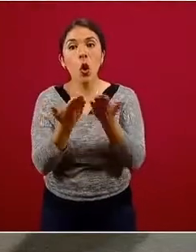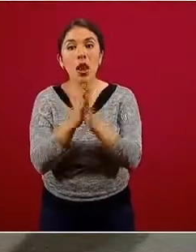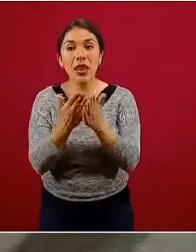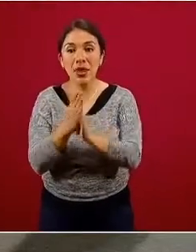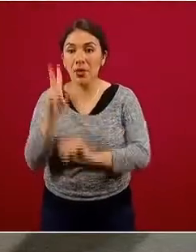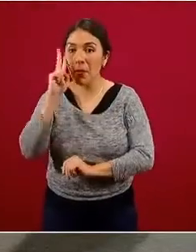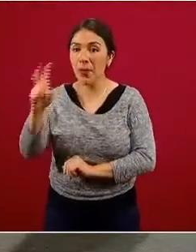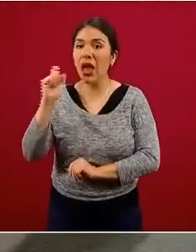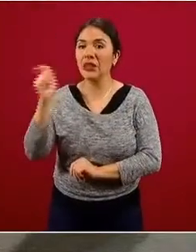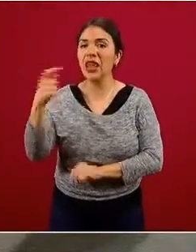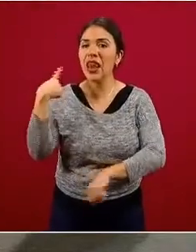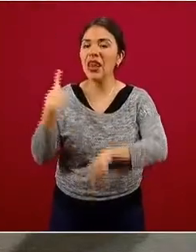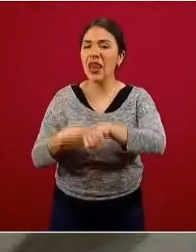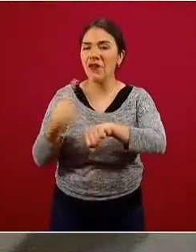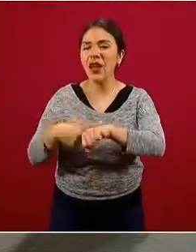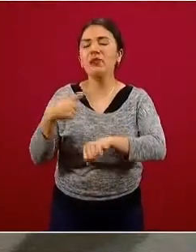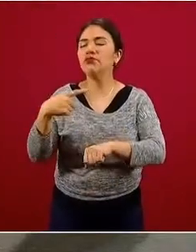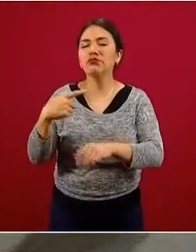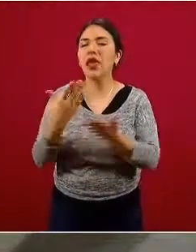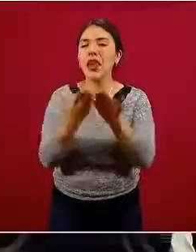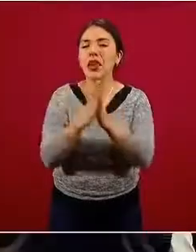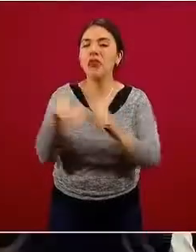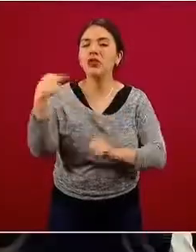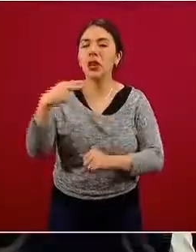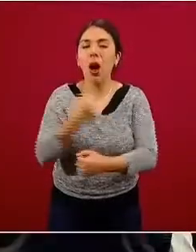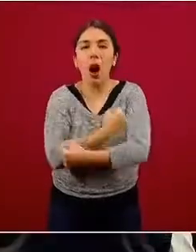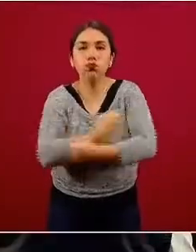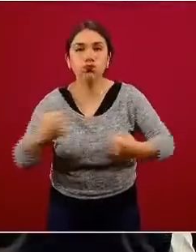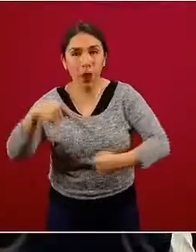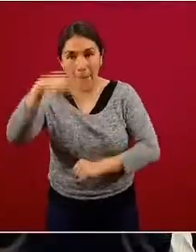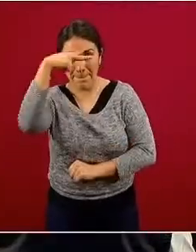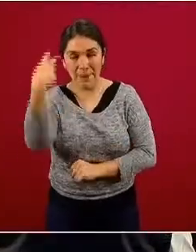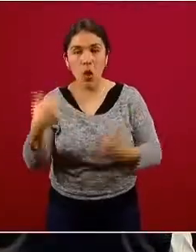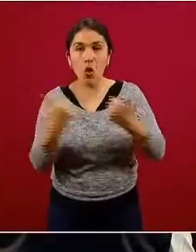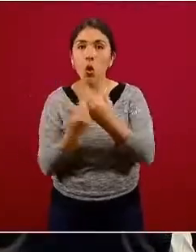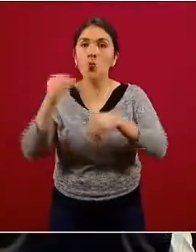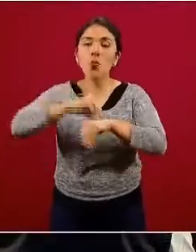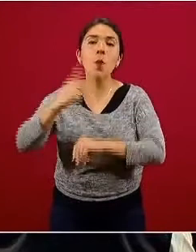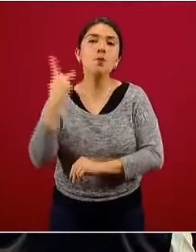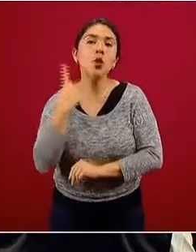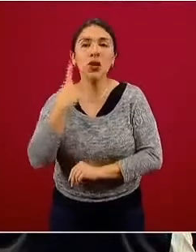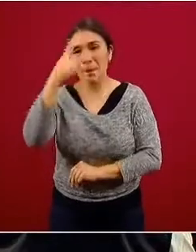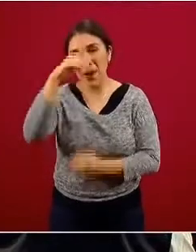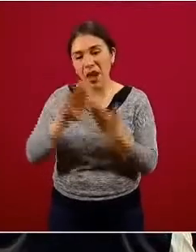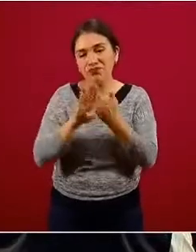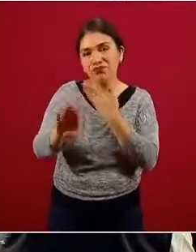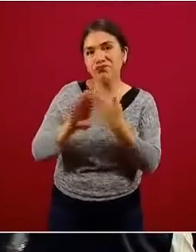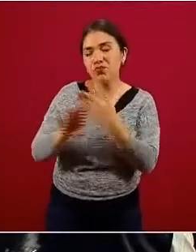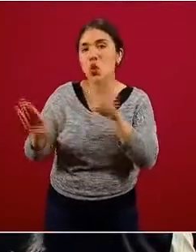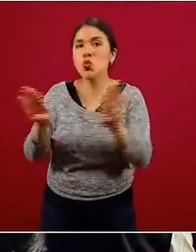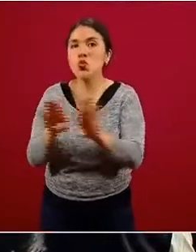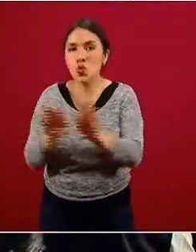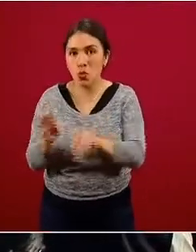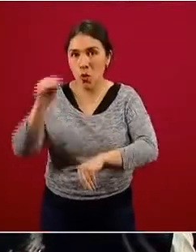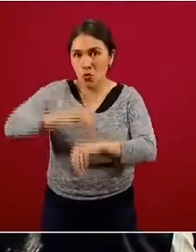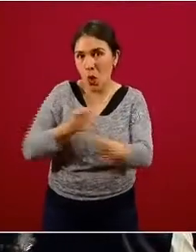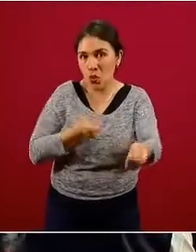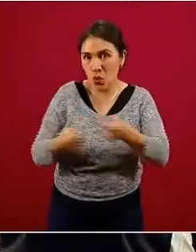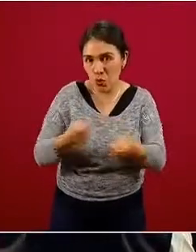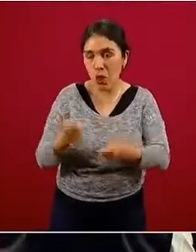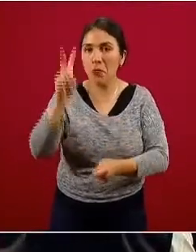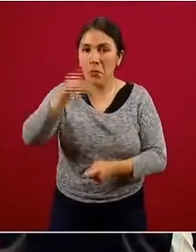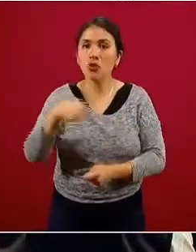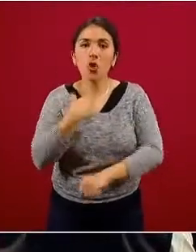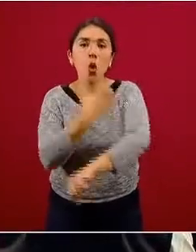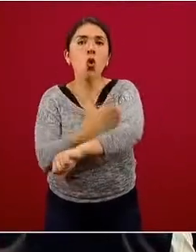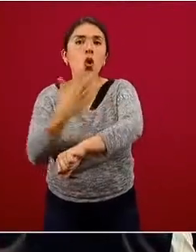libro, La obesidad en México, Estado de la Política Pública y Recomendaciones para su Prevención y Control, que tuve el